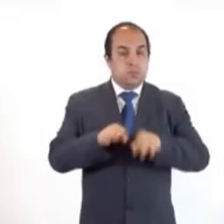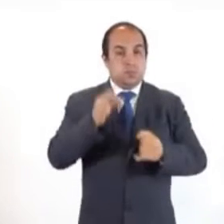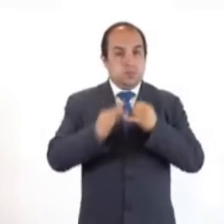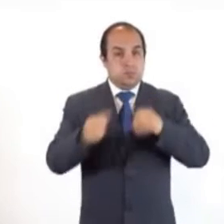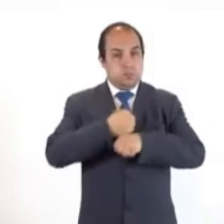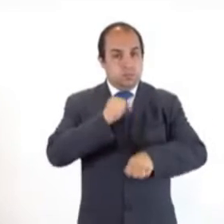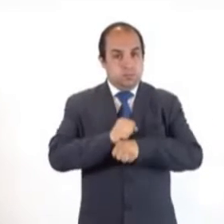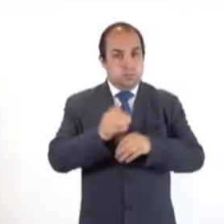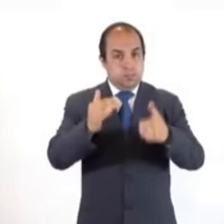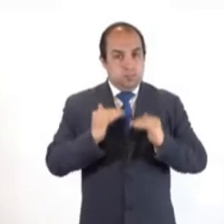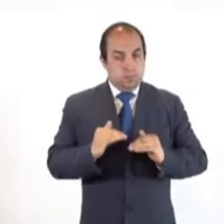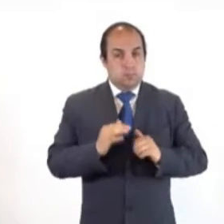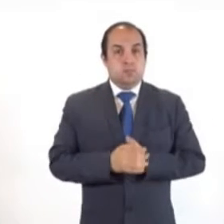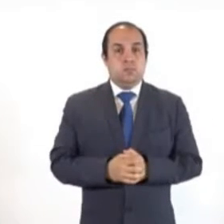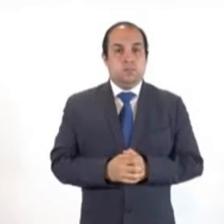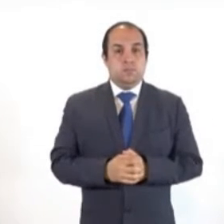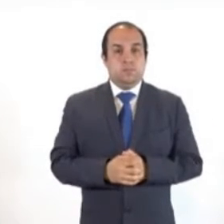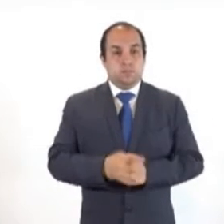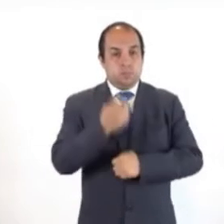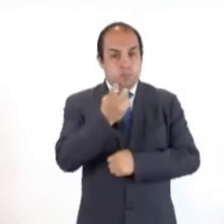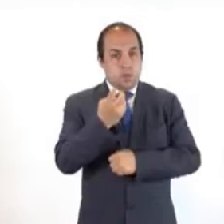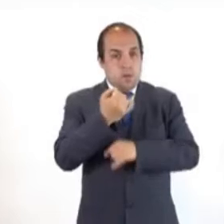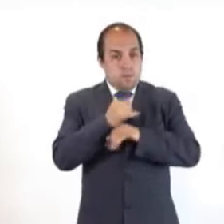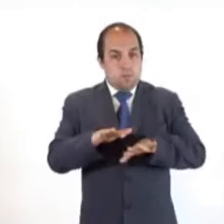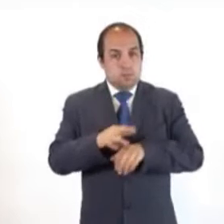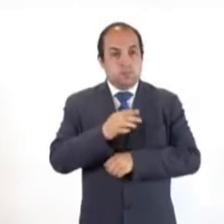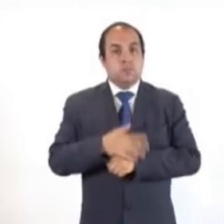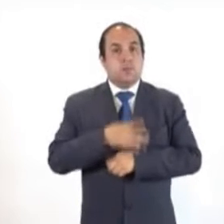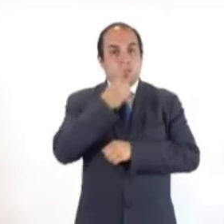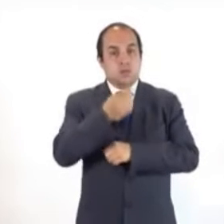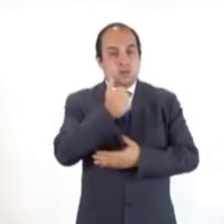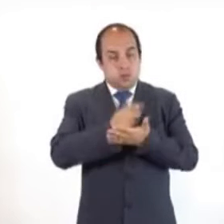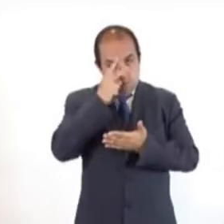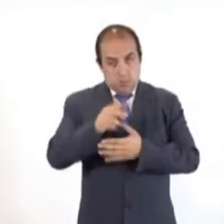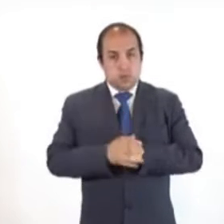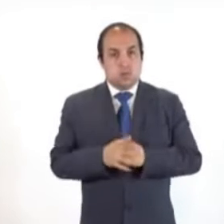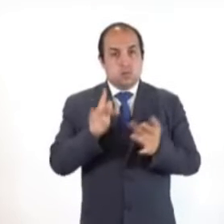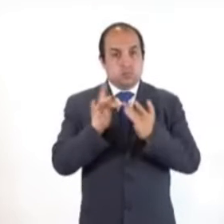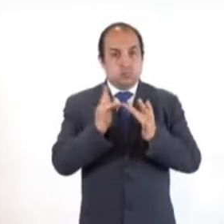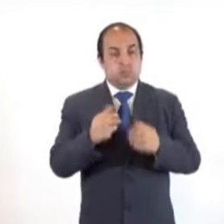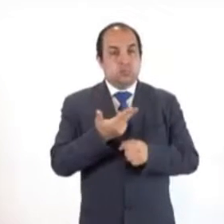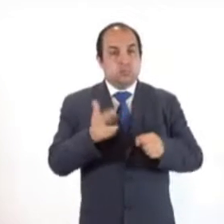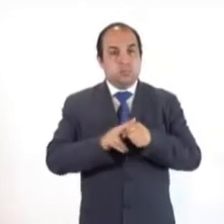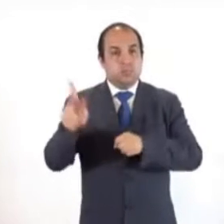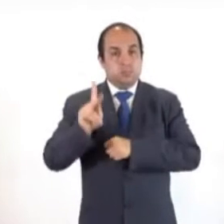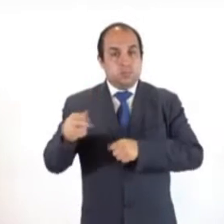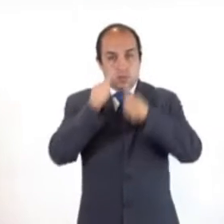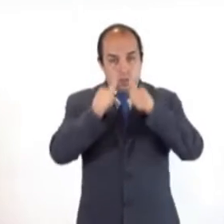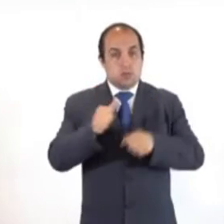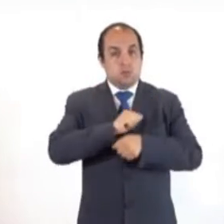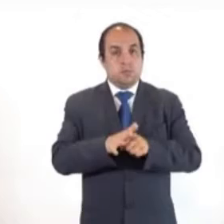última semana. Siguiente. Con estos datos que les comentaba, en la Ciudad de México, para la red de hospitales públicos que atiende COVID de todas